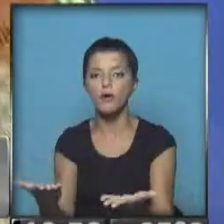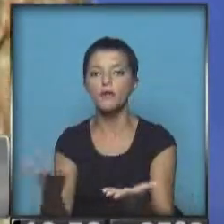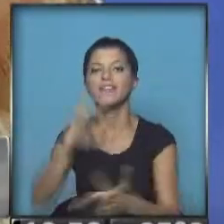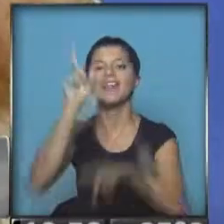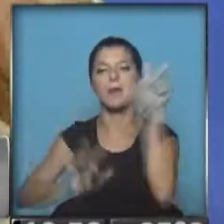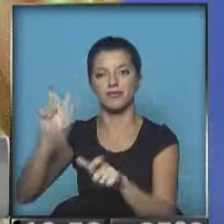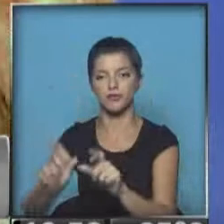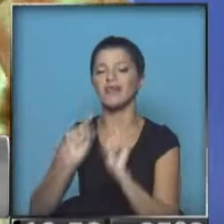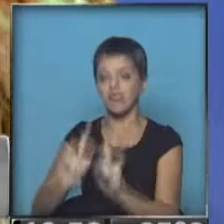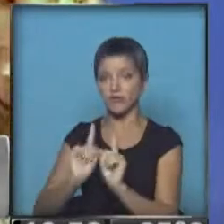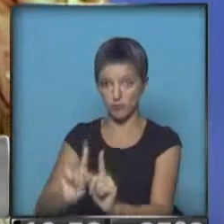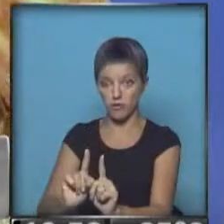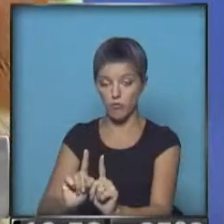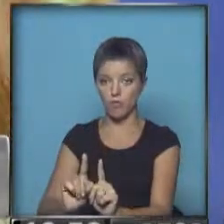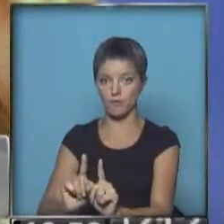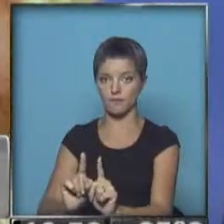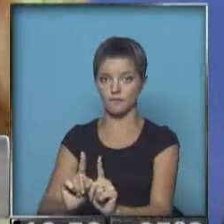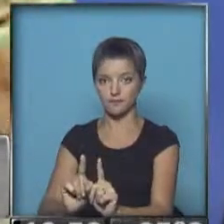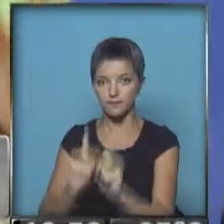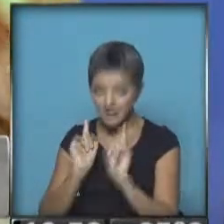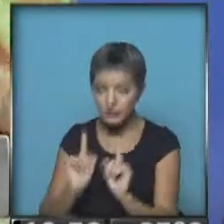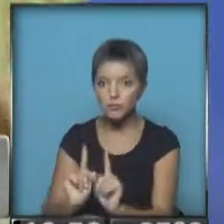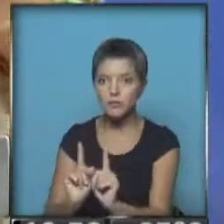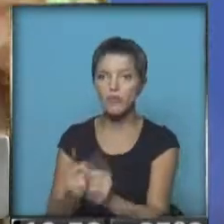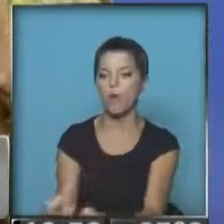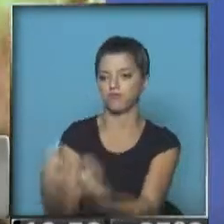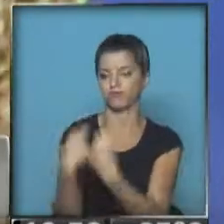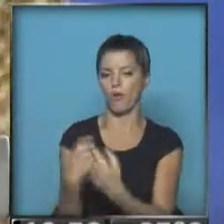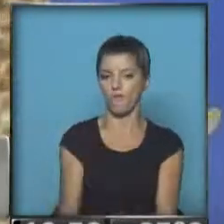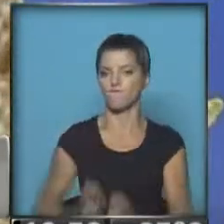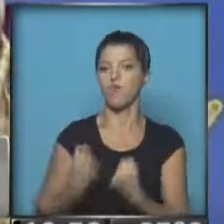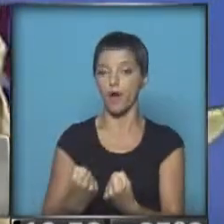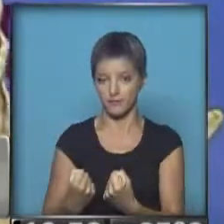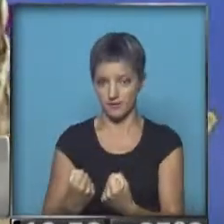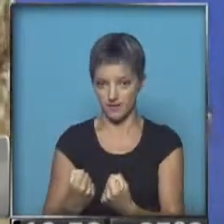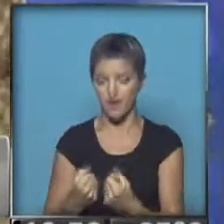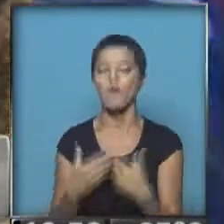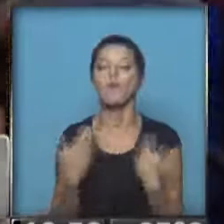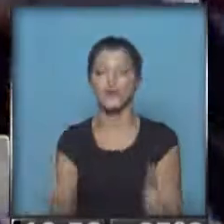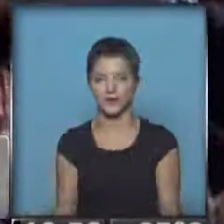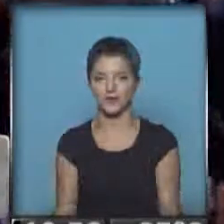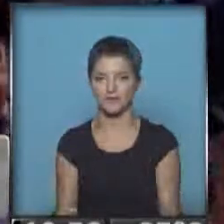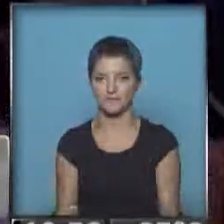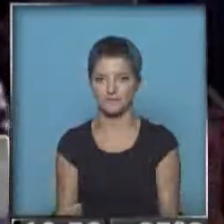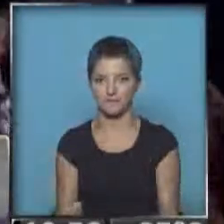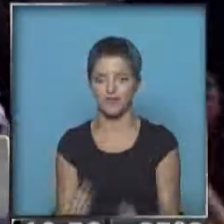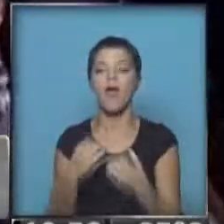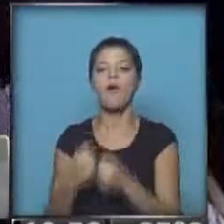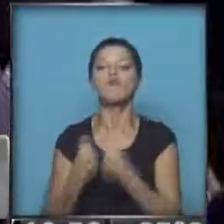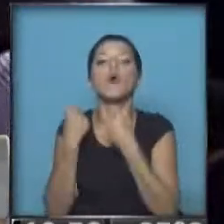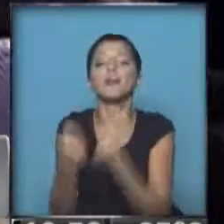mayorías. Y eso nos va a dar, y eso nos va a dar la fuerza, porque en definitiva la